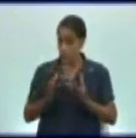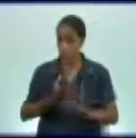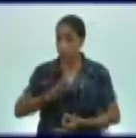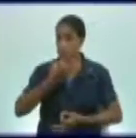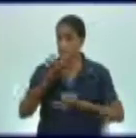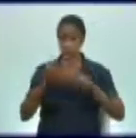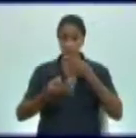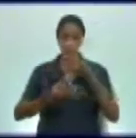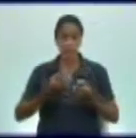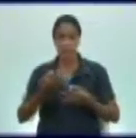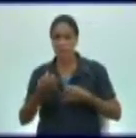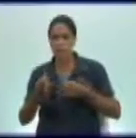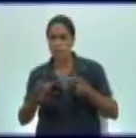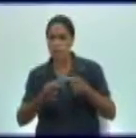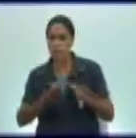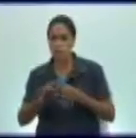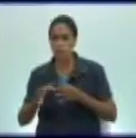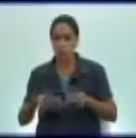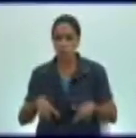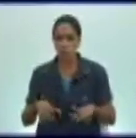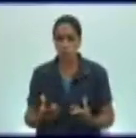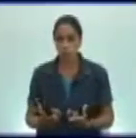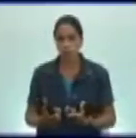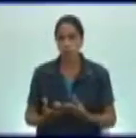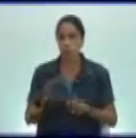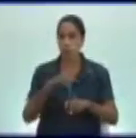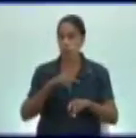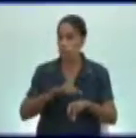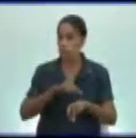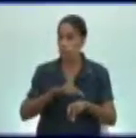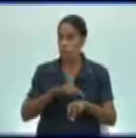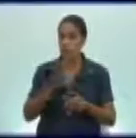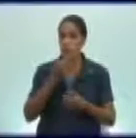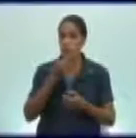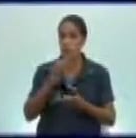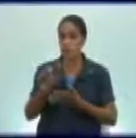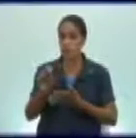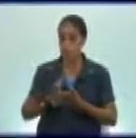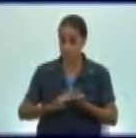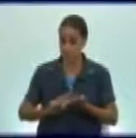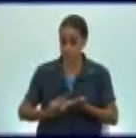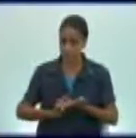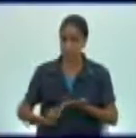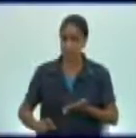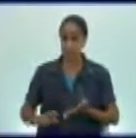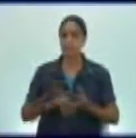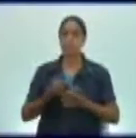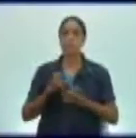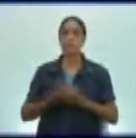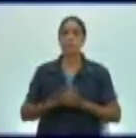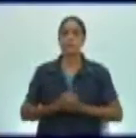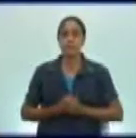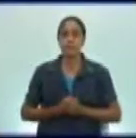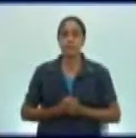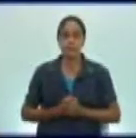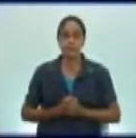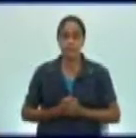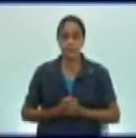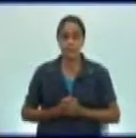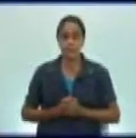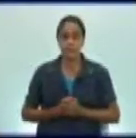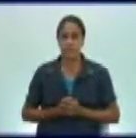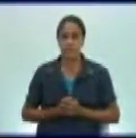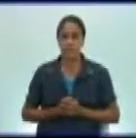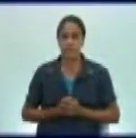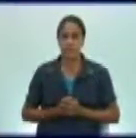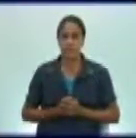cómo se comportan en este grupo. Les doy un tiempo para que ustedes puedan copiar esos criterios a la hora de hablar de